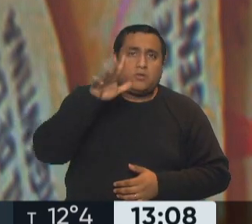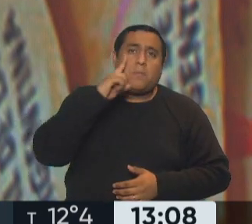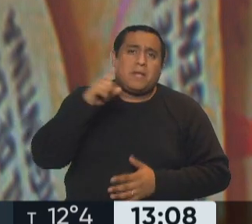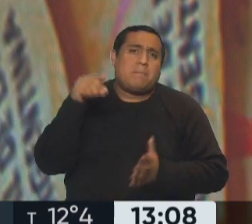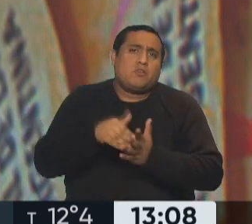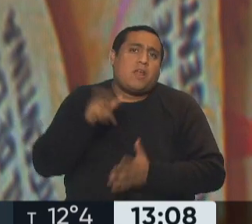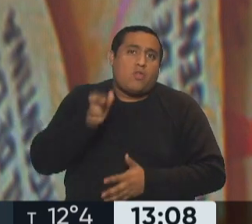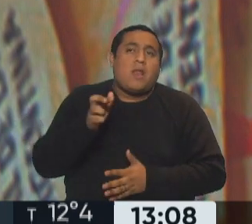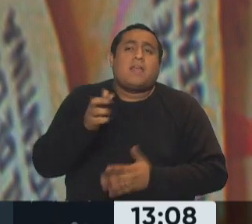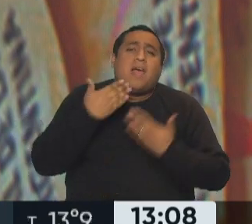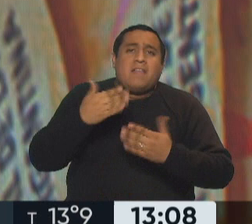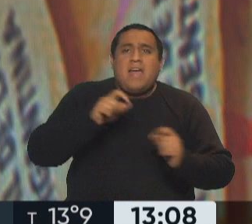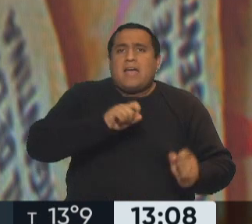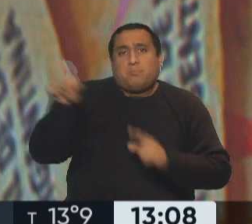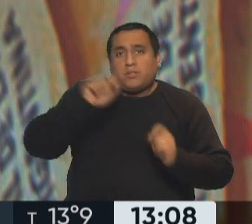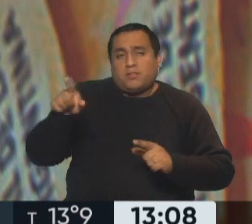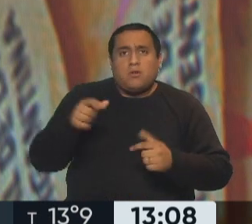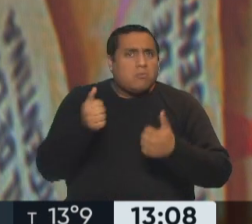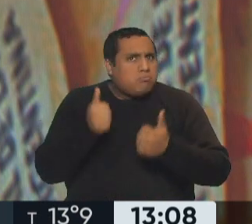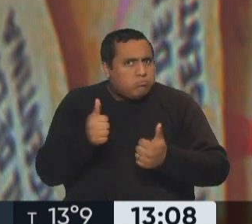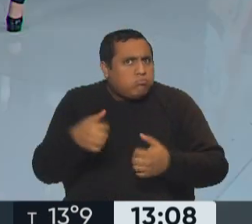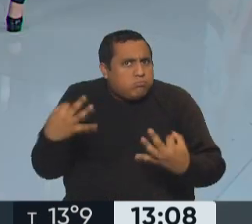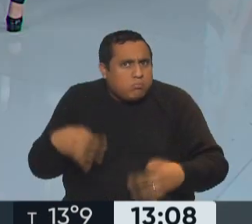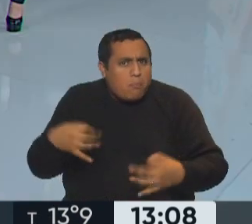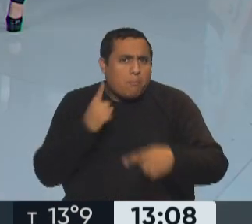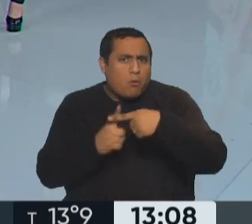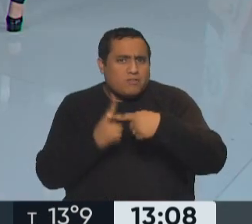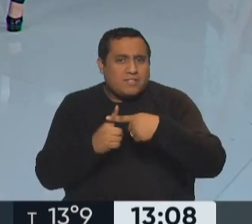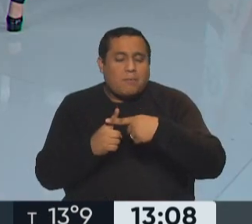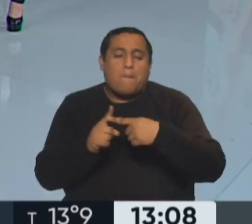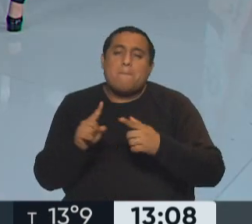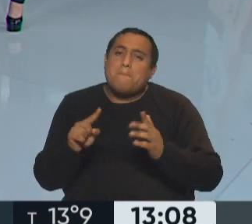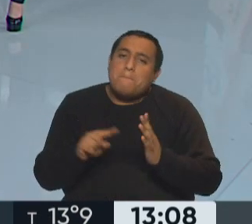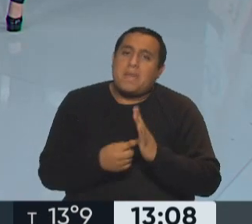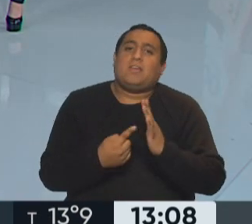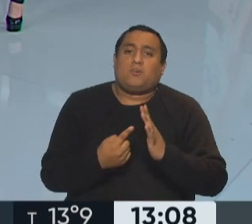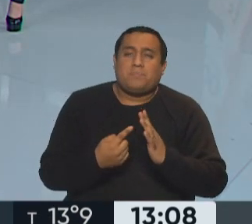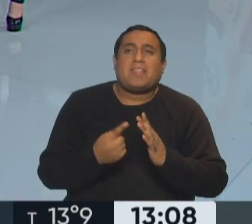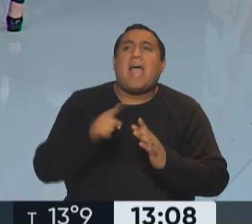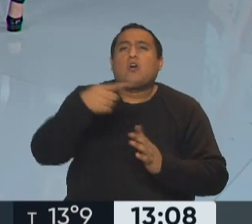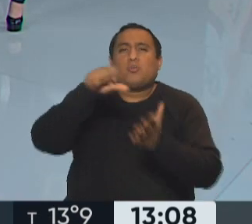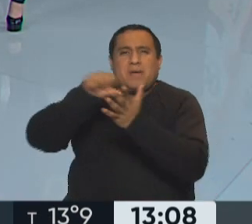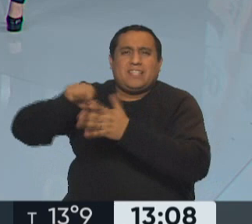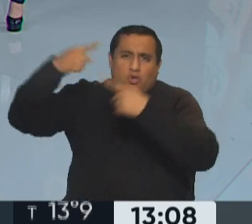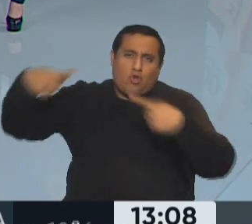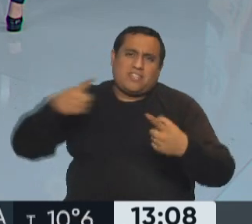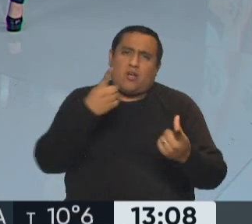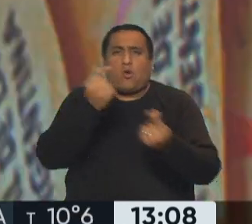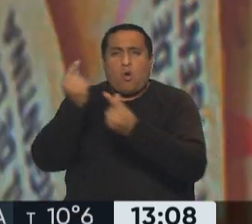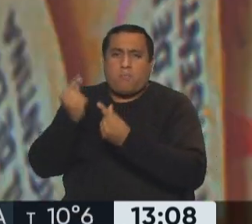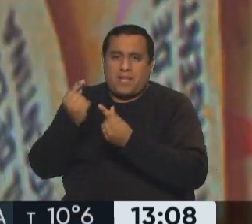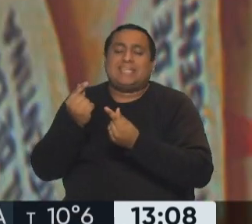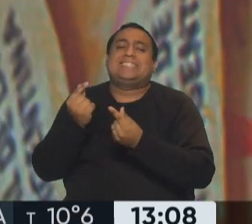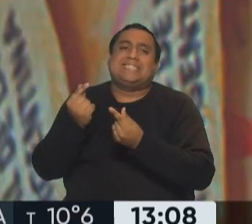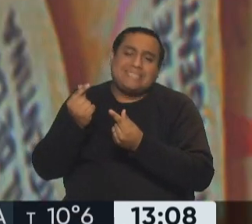dólares de exportación. Gran noticia, pero claro, estamos teniendo muchas importaciones vinculadas a la actividad económica, algunas otras